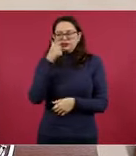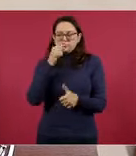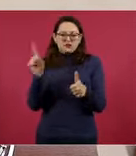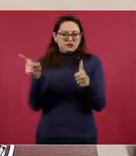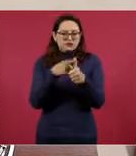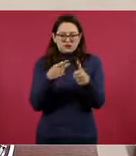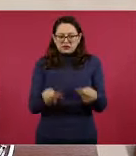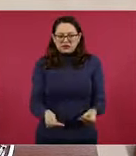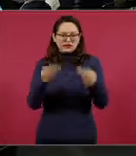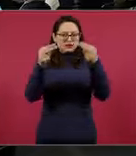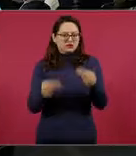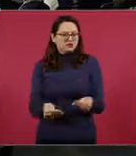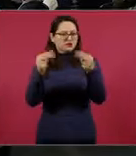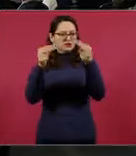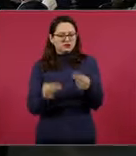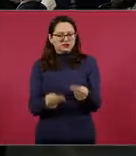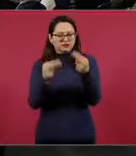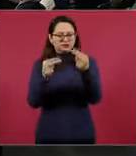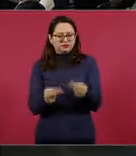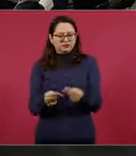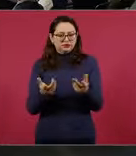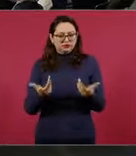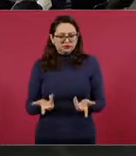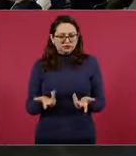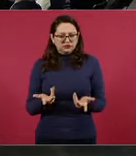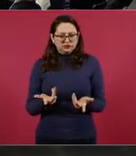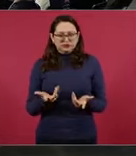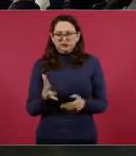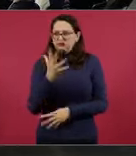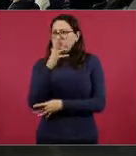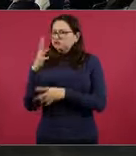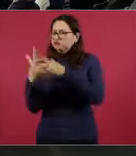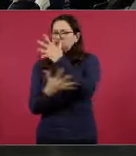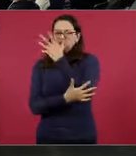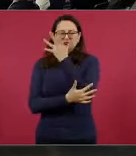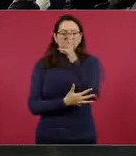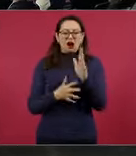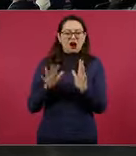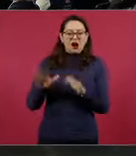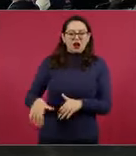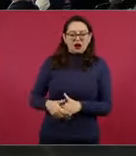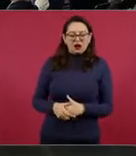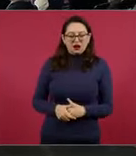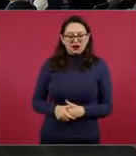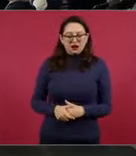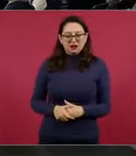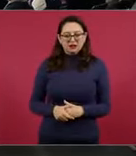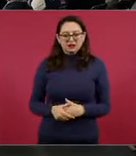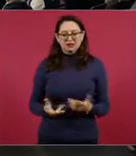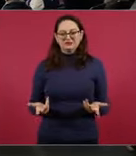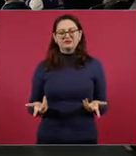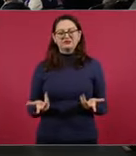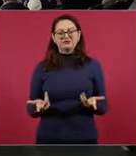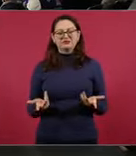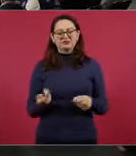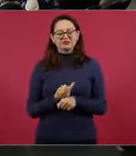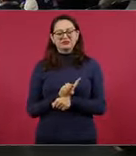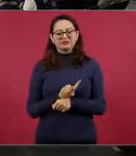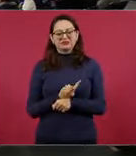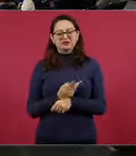el lucro y no les interesa la naturaleza? Es como esta empresa